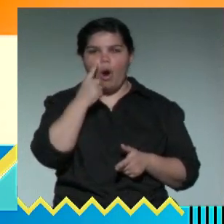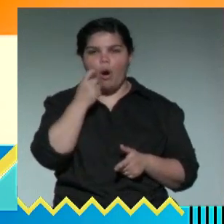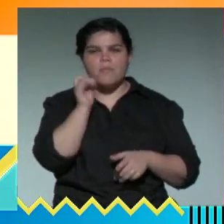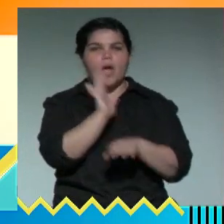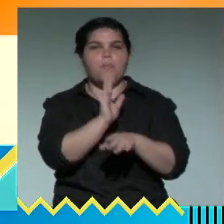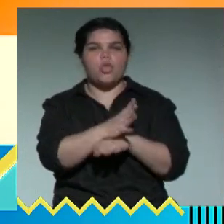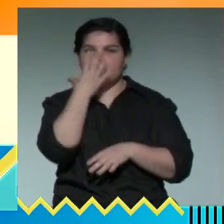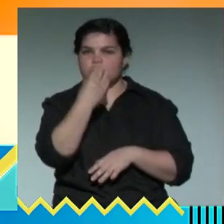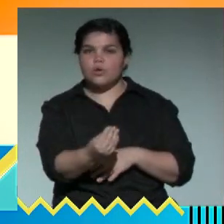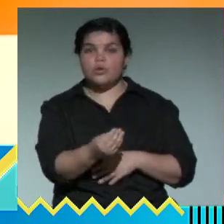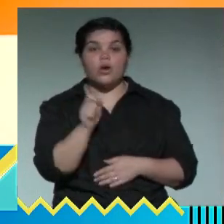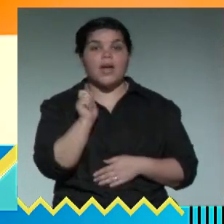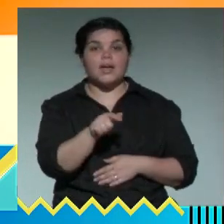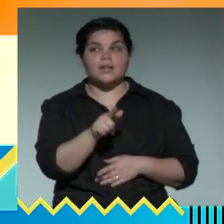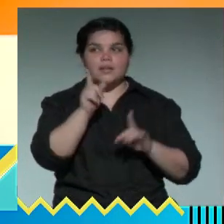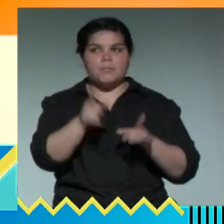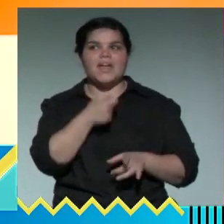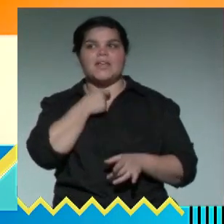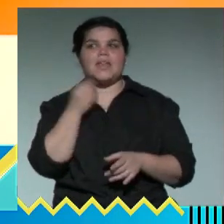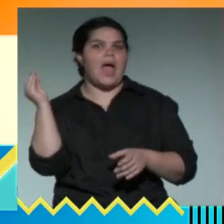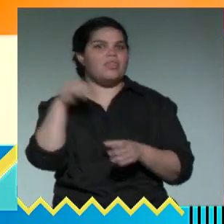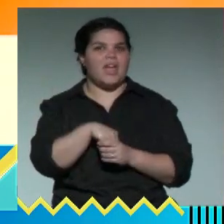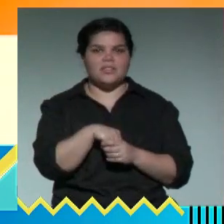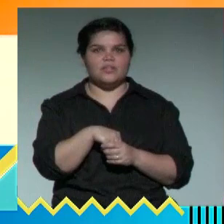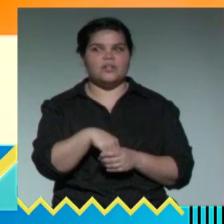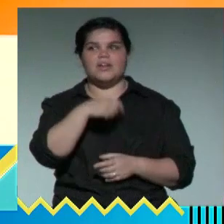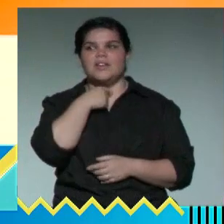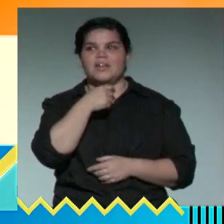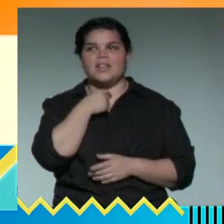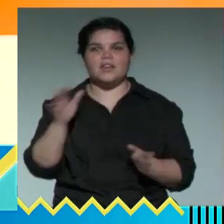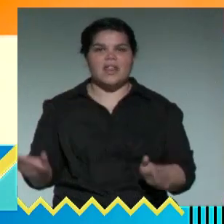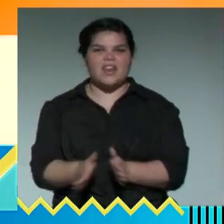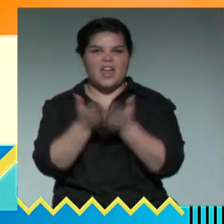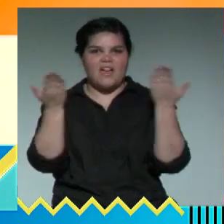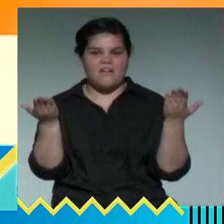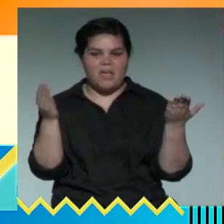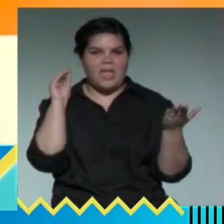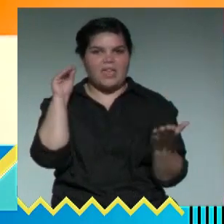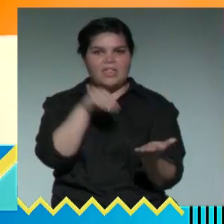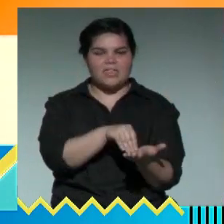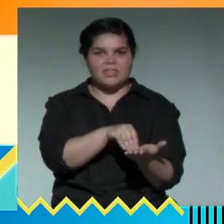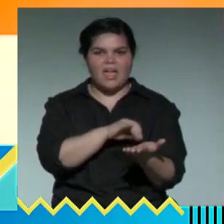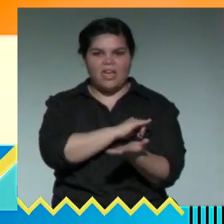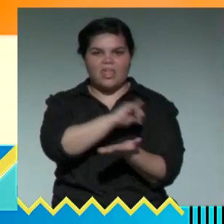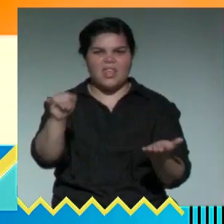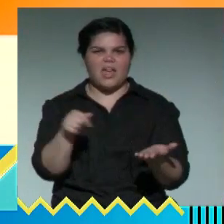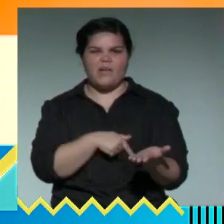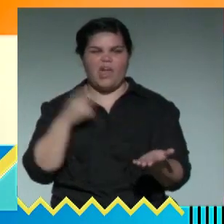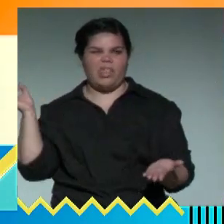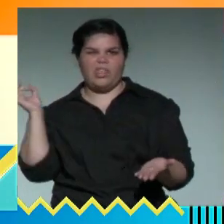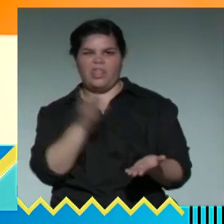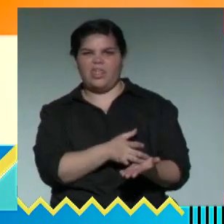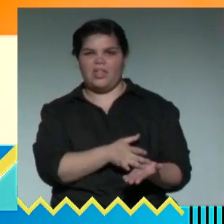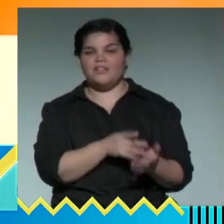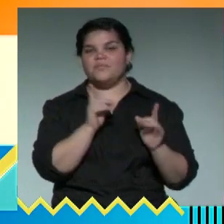ser como integrante estable de Soda. Y no. Y dio una nota en la revista Pelo así medio tirando mala onda. Y, no, no.